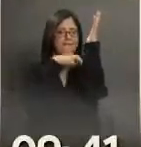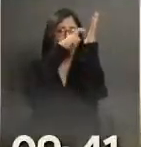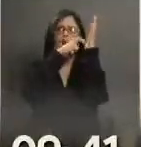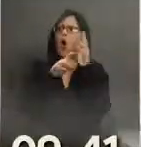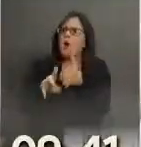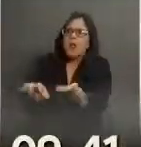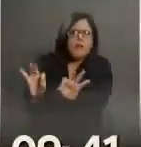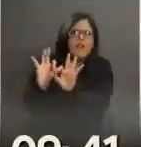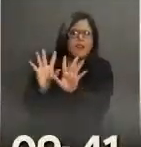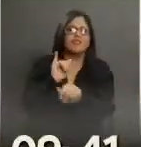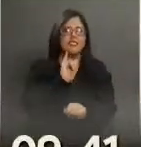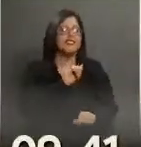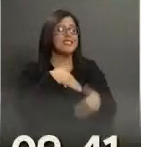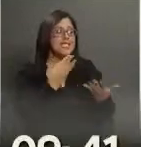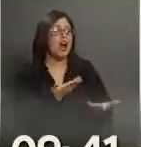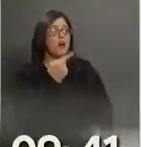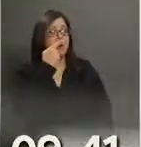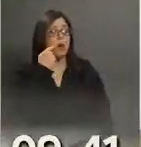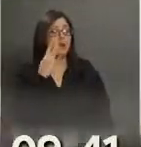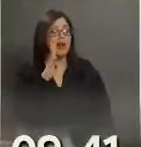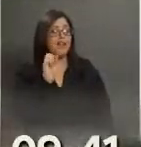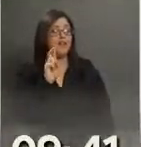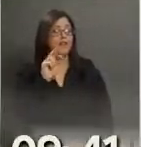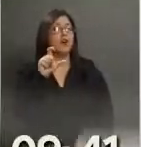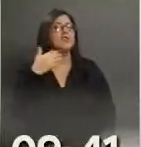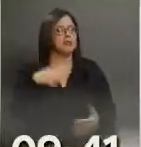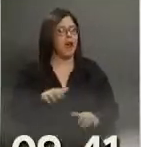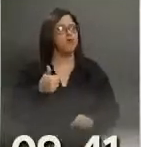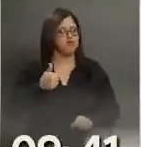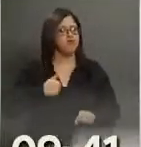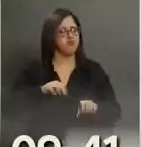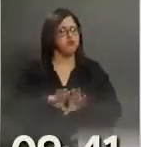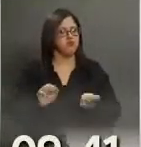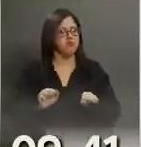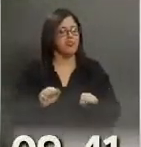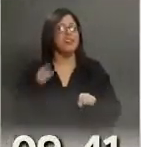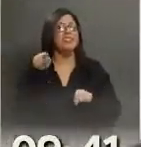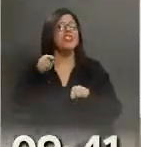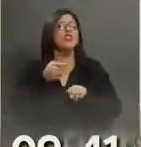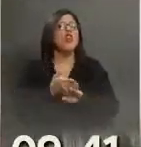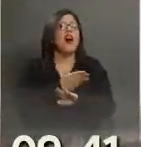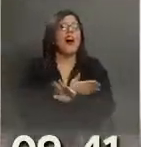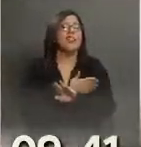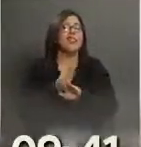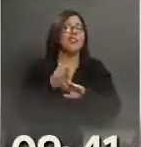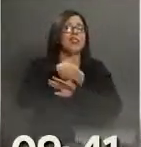Así que Boric está cumpliendo con su compromiso de hacer esto. Esto claro. Es antes de ir a votar a la escuela Arturo Prat Chacón,